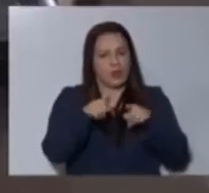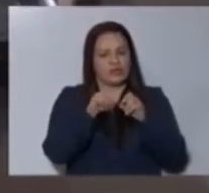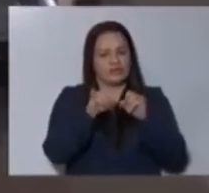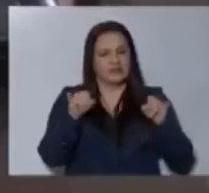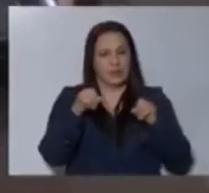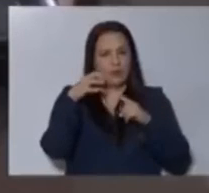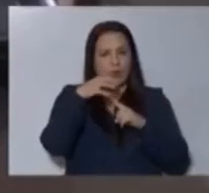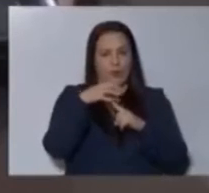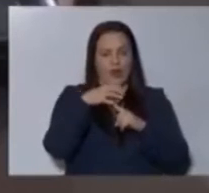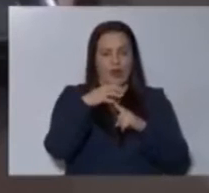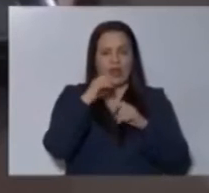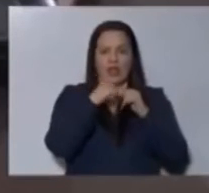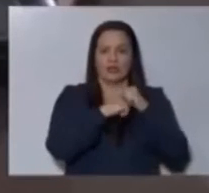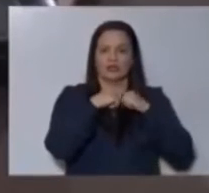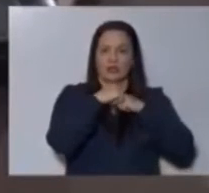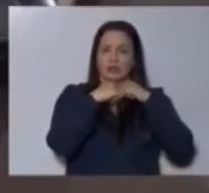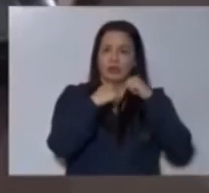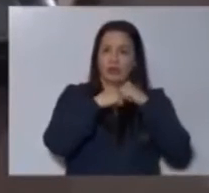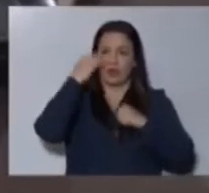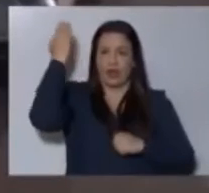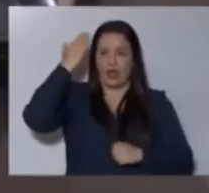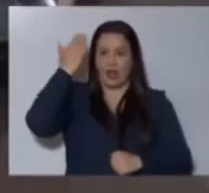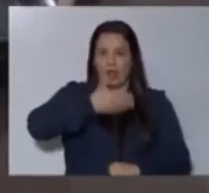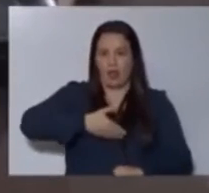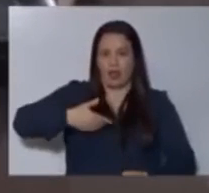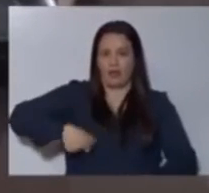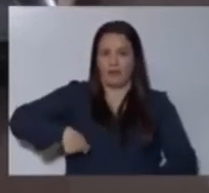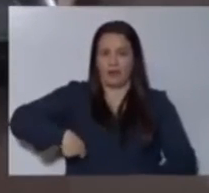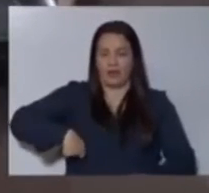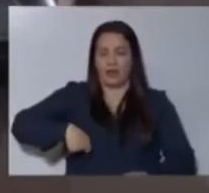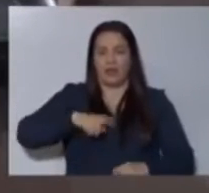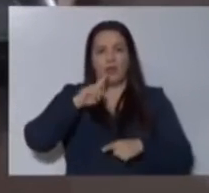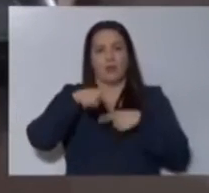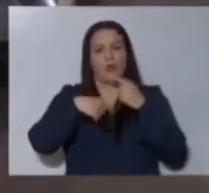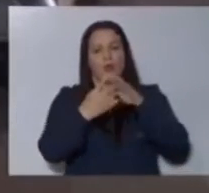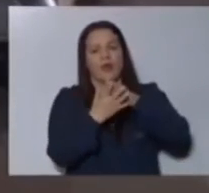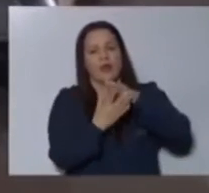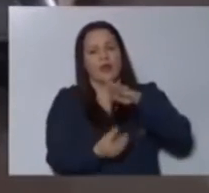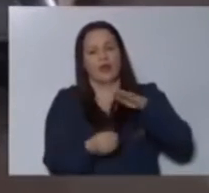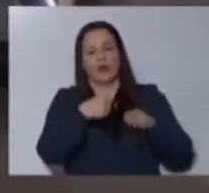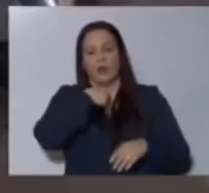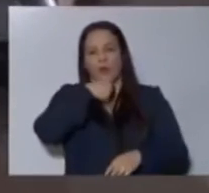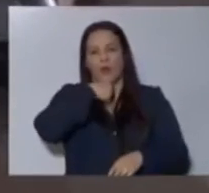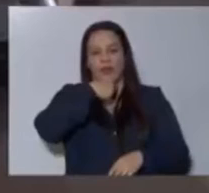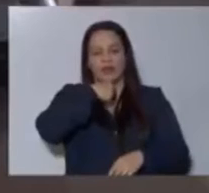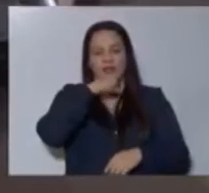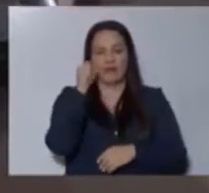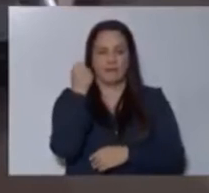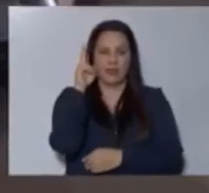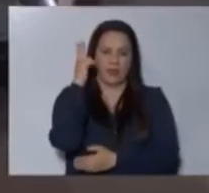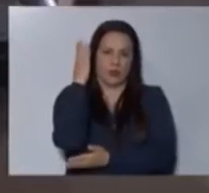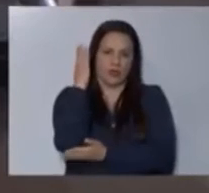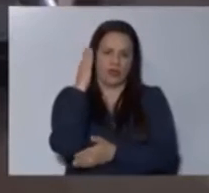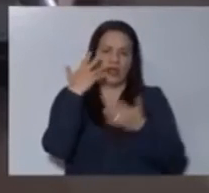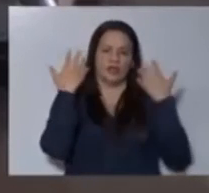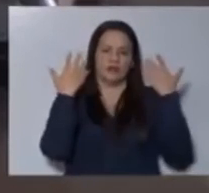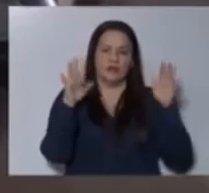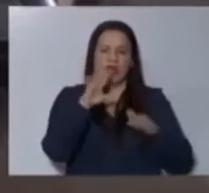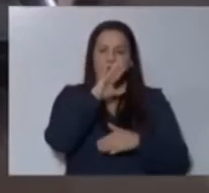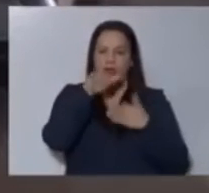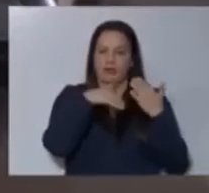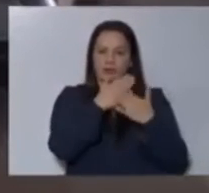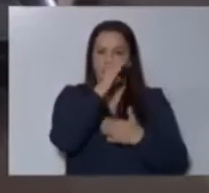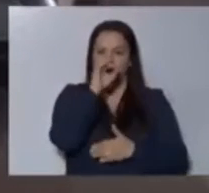estructura general del mensaje presidencial no fue más que una copia de la conferencia de mediodía que ya todos los